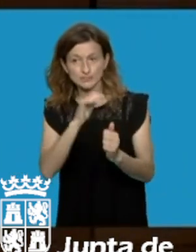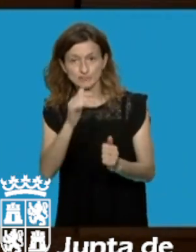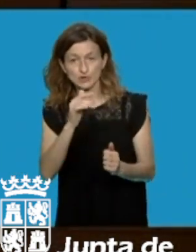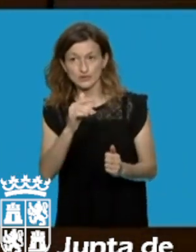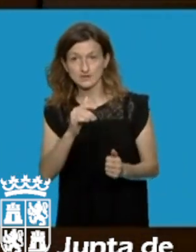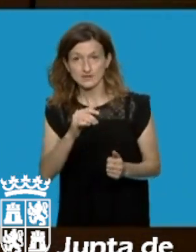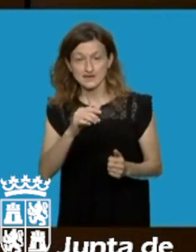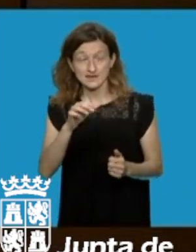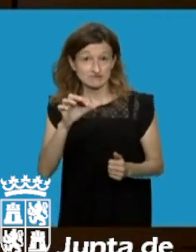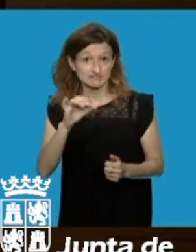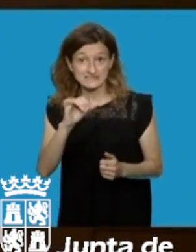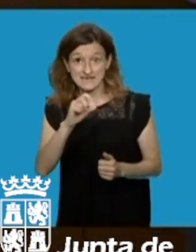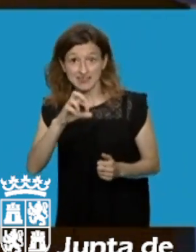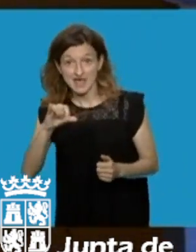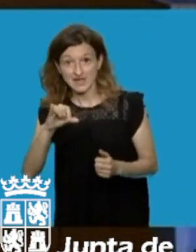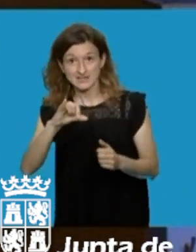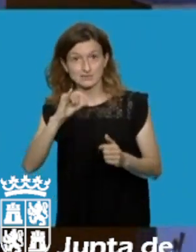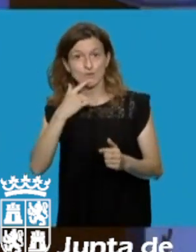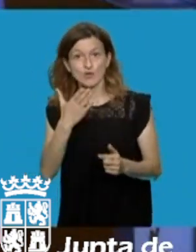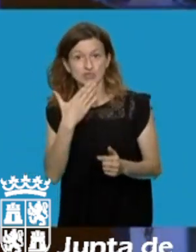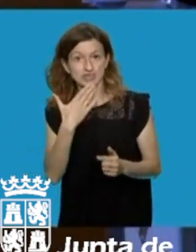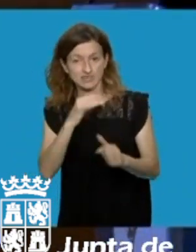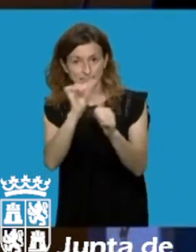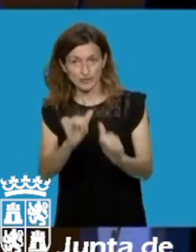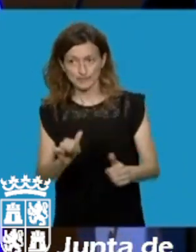Sith y los Jedi de una forma muy lúdica.